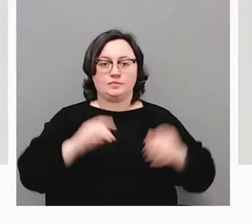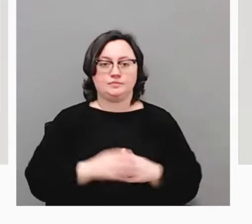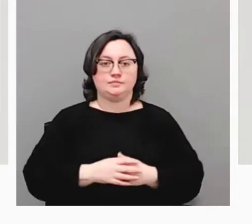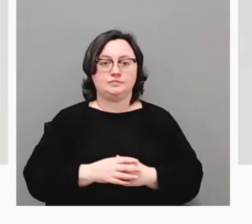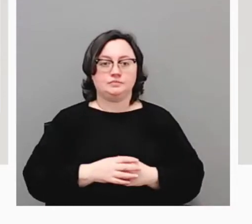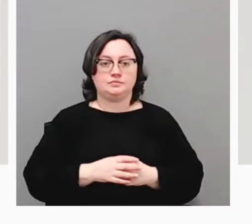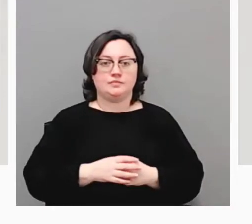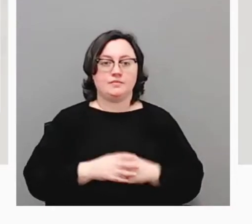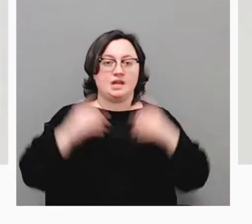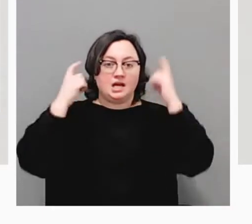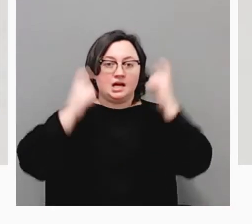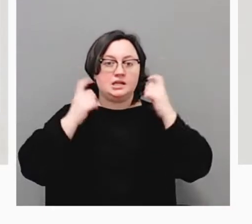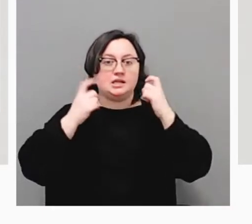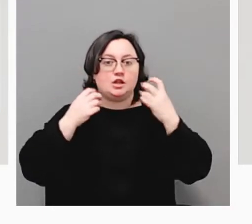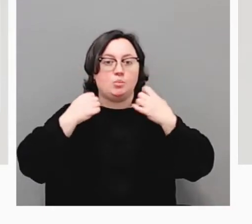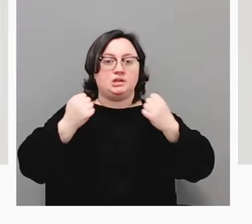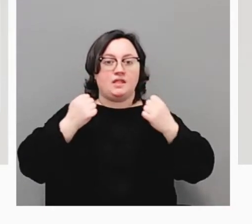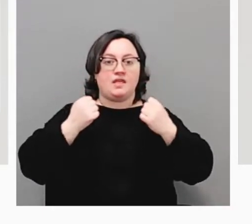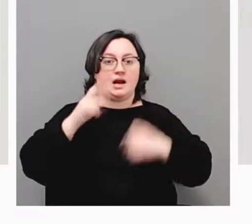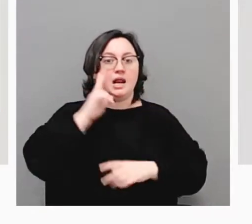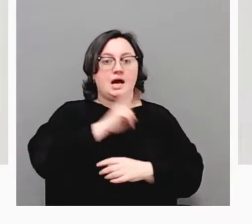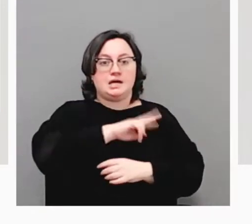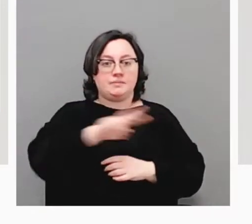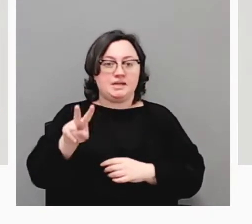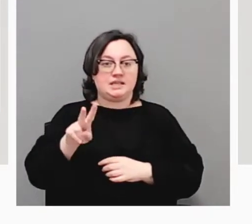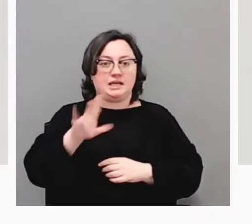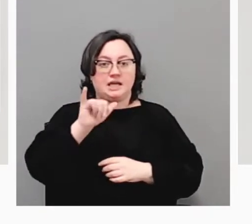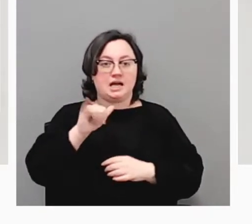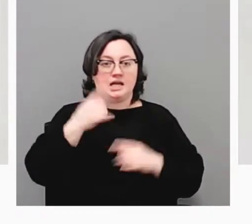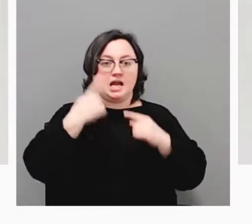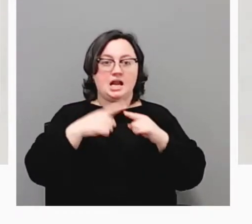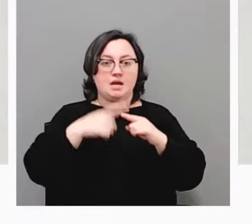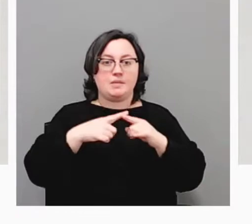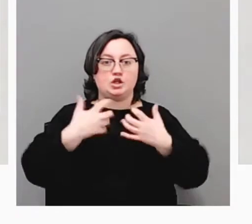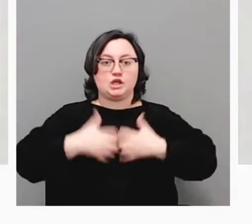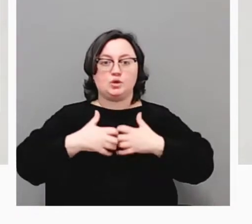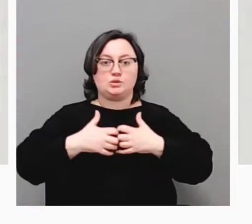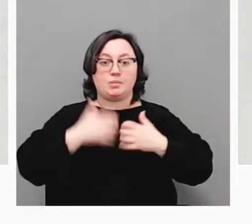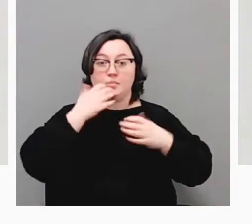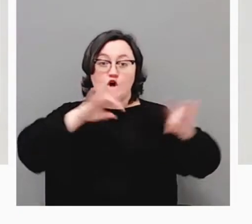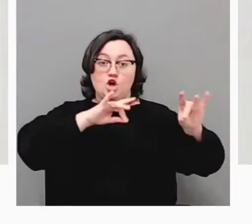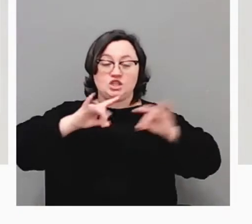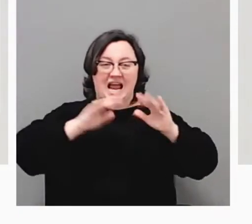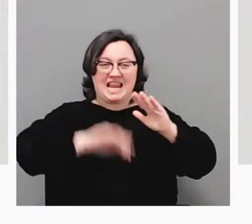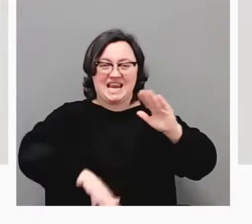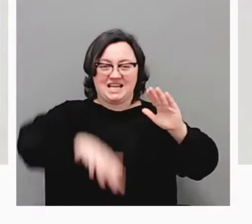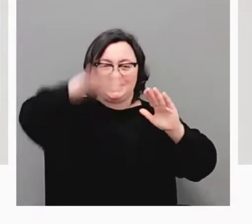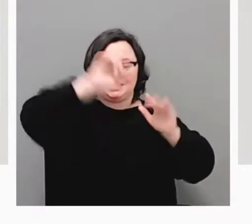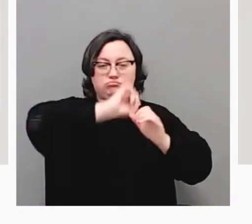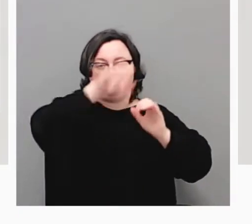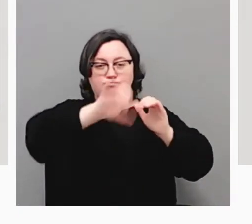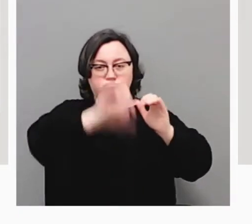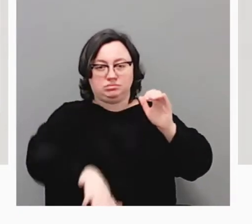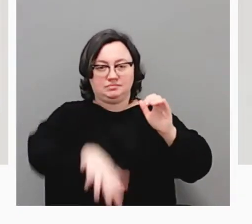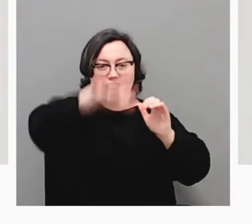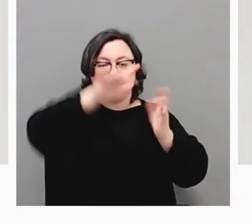Intentando potenciar las vistas que hay a elementos industriales como son las propias salinas industriales de Huelva, ¿no? Que tienen estas puestas de